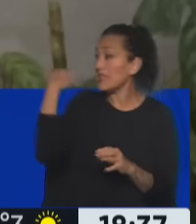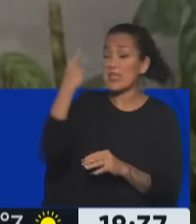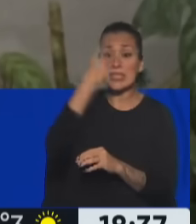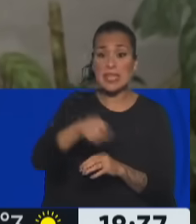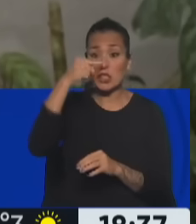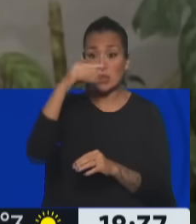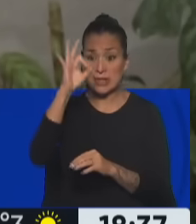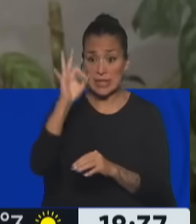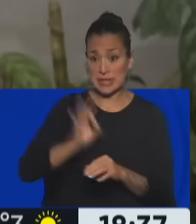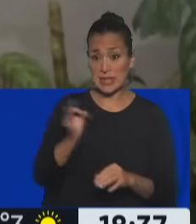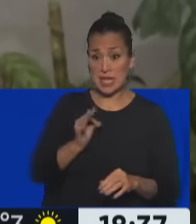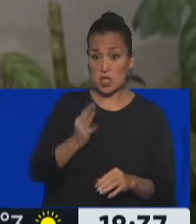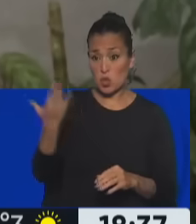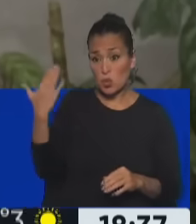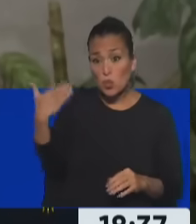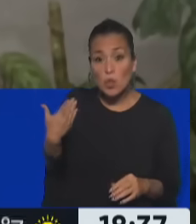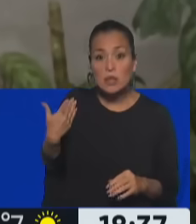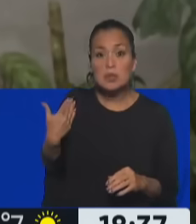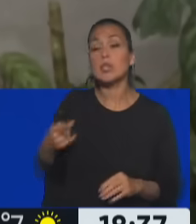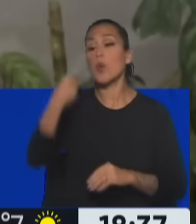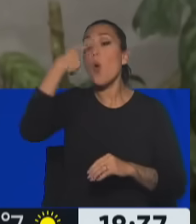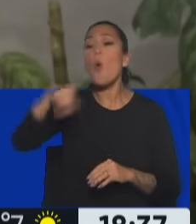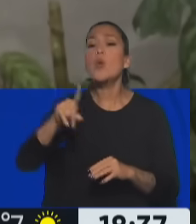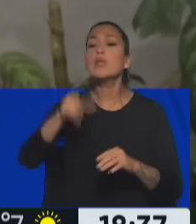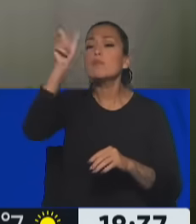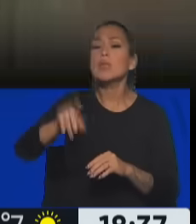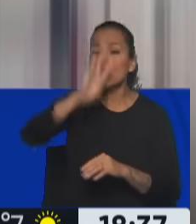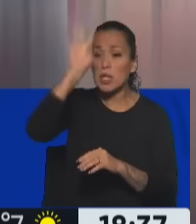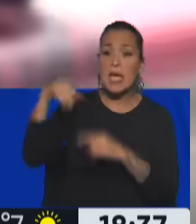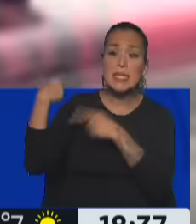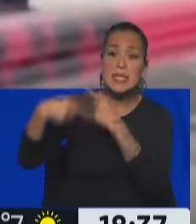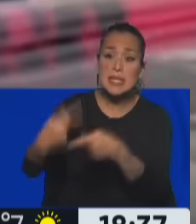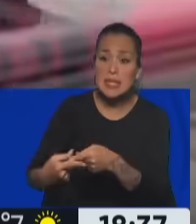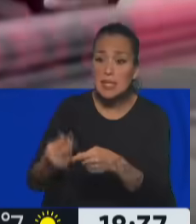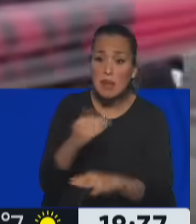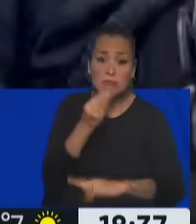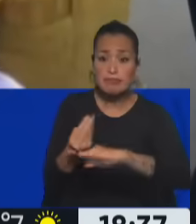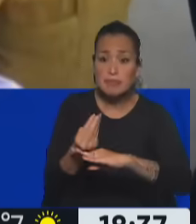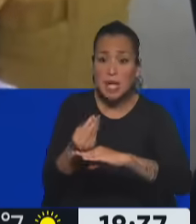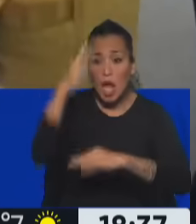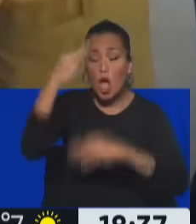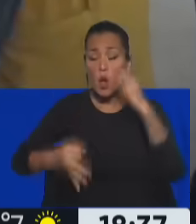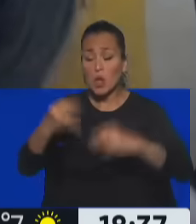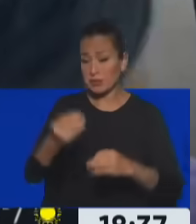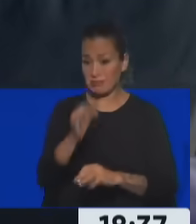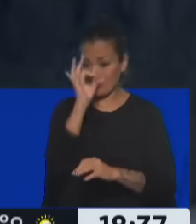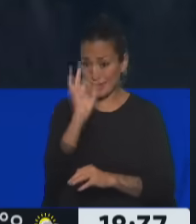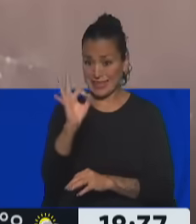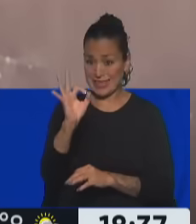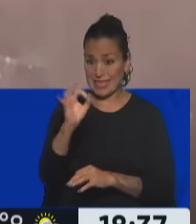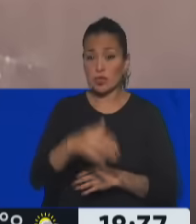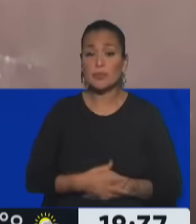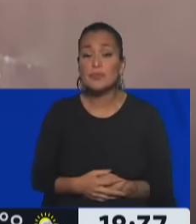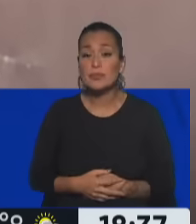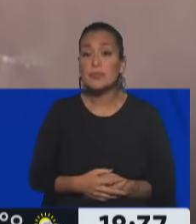Juárez fue el último indígena que integró la Suprema Corte de Justicia de la Nación. Un dato que pone de relieve la necesidad de reformas